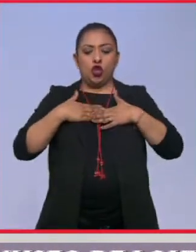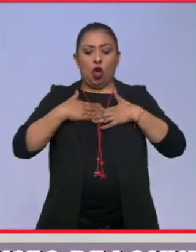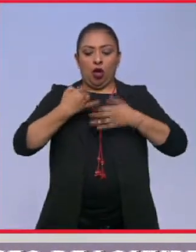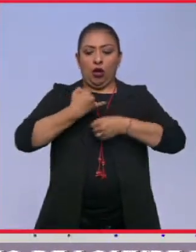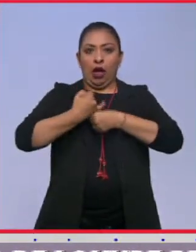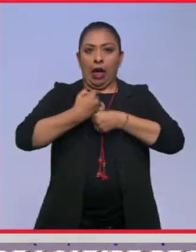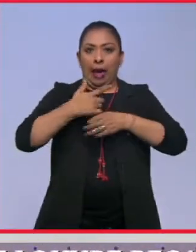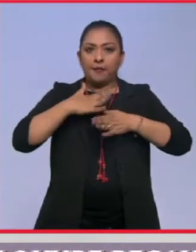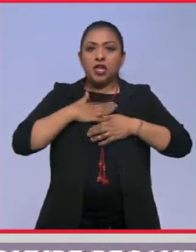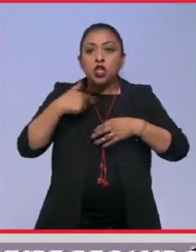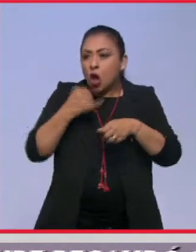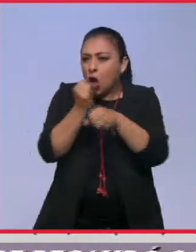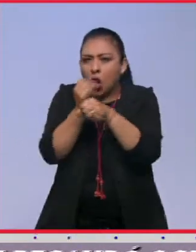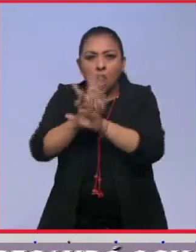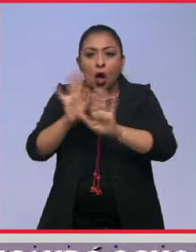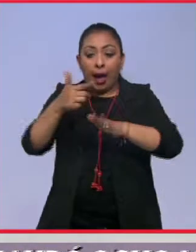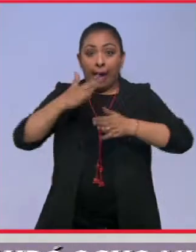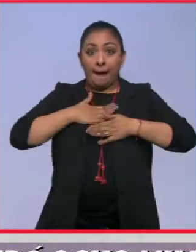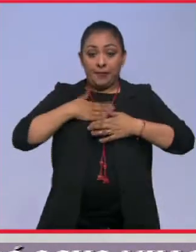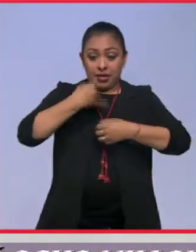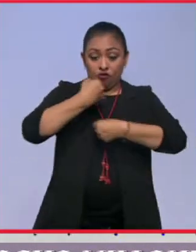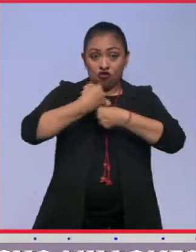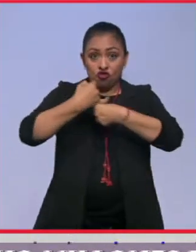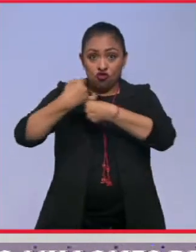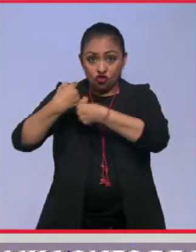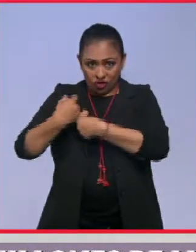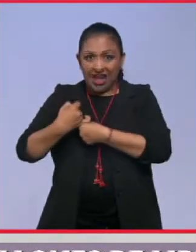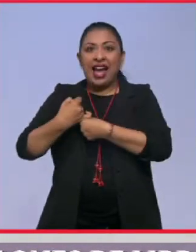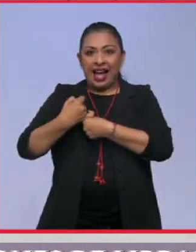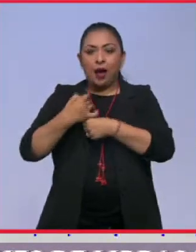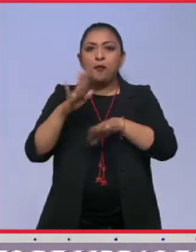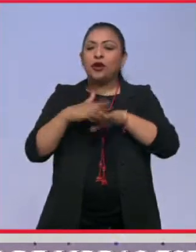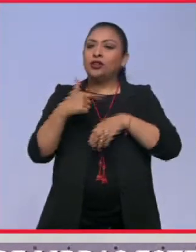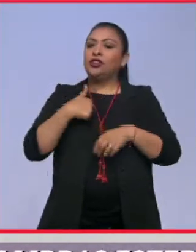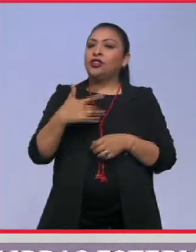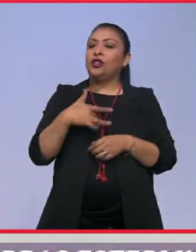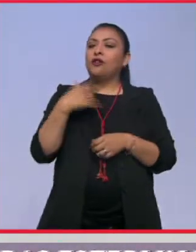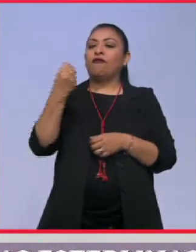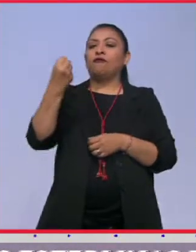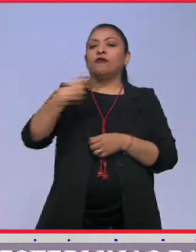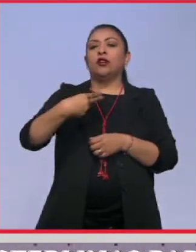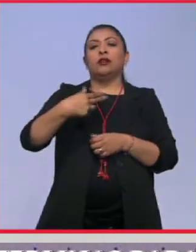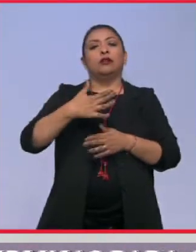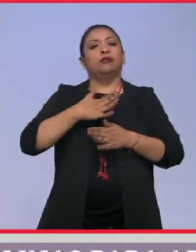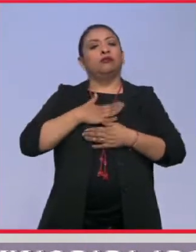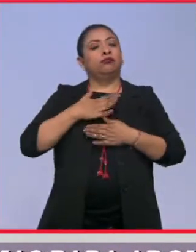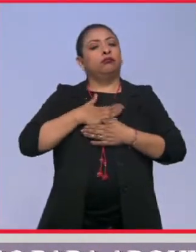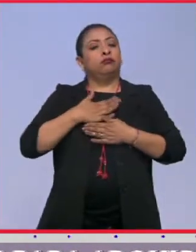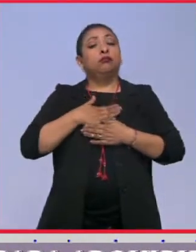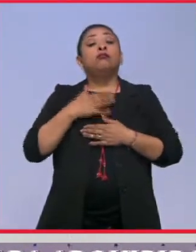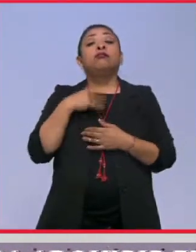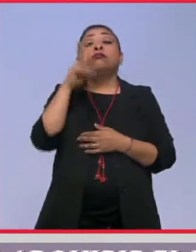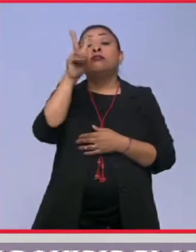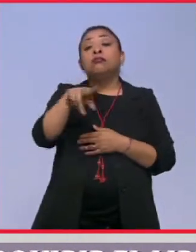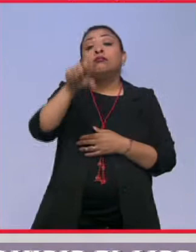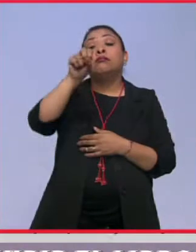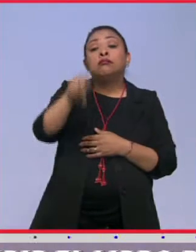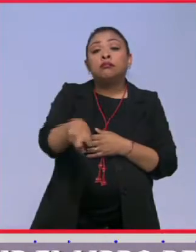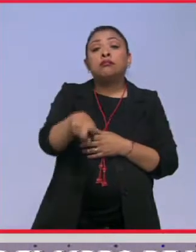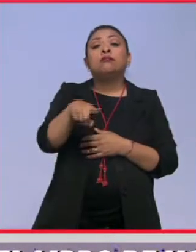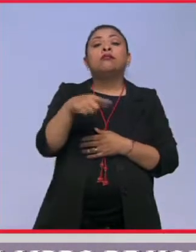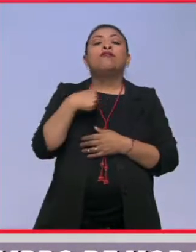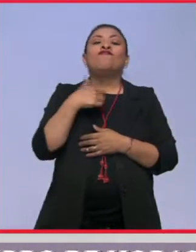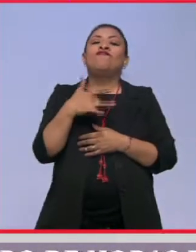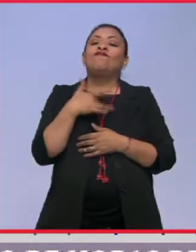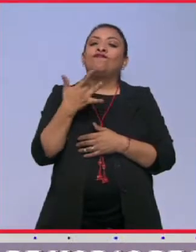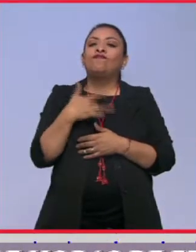estudio. Y por eso pues yo me siento muy afortunado y a la vez me siento